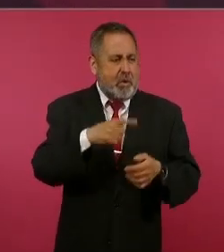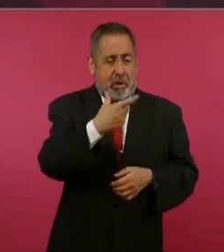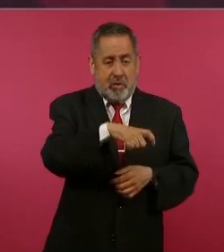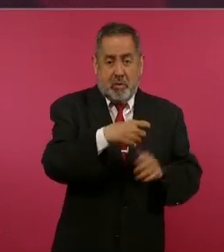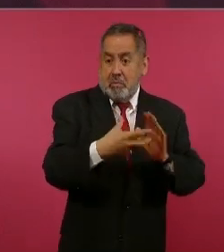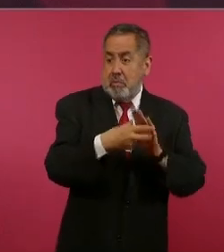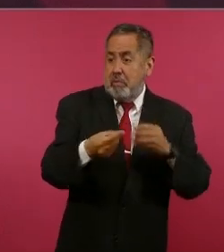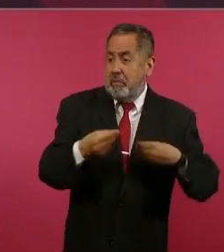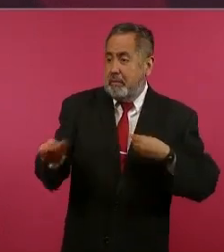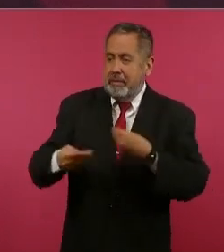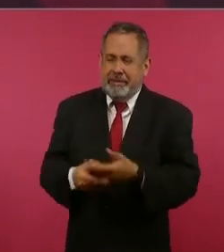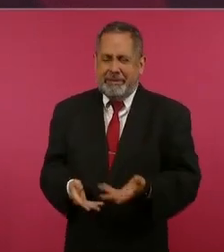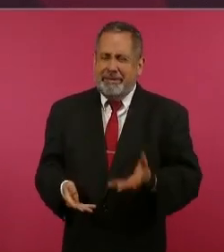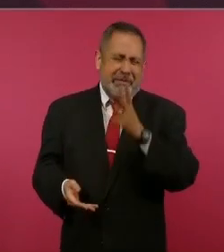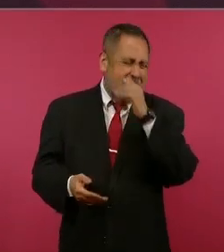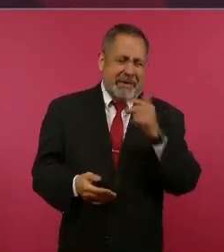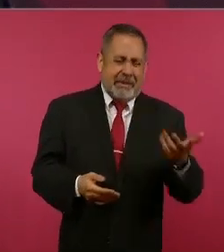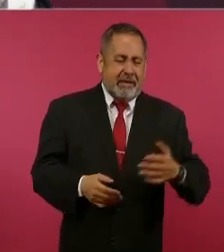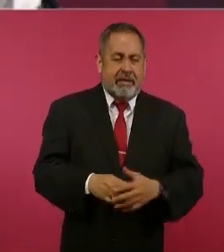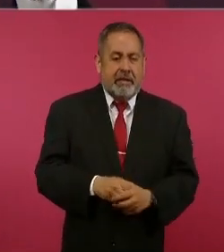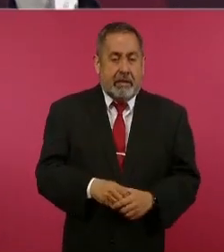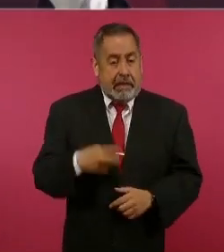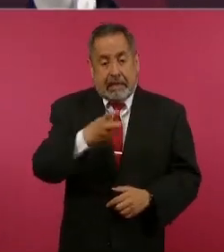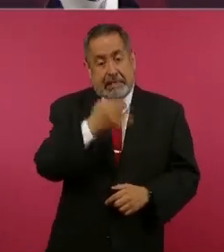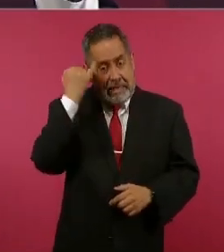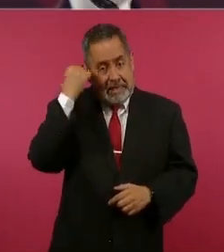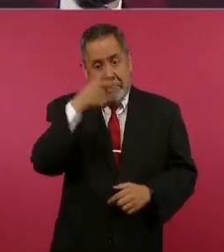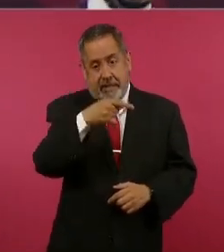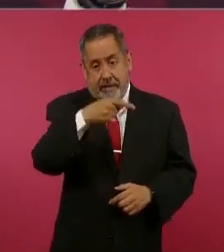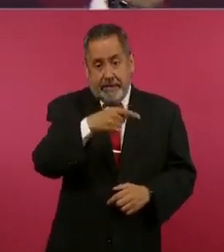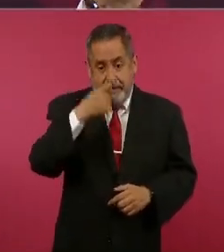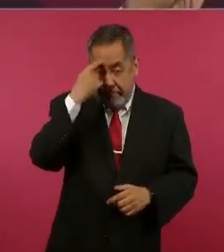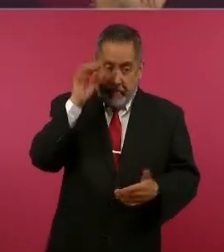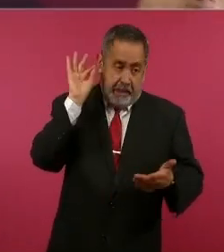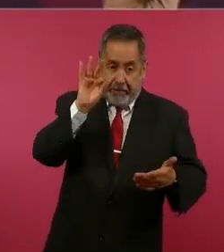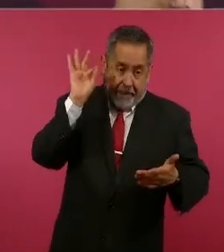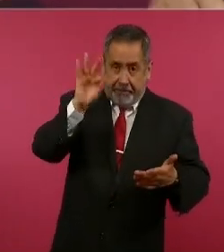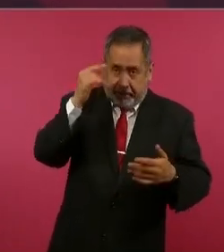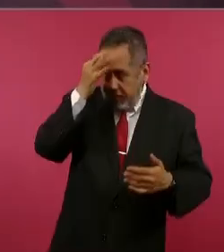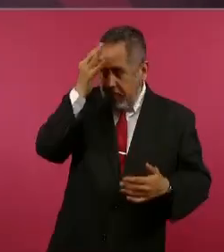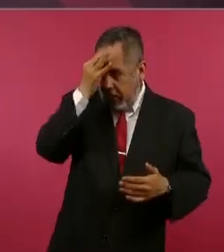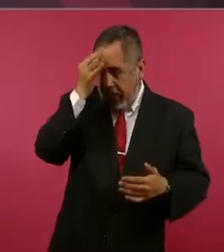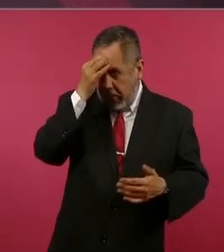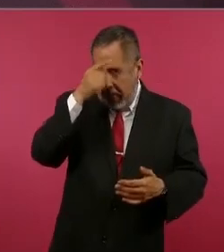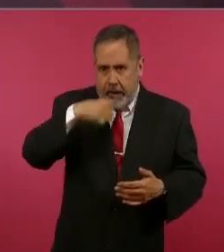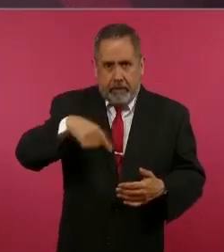contagiosa, permeable. Y eso fue lo que metieron en la cabeza.